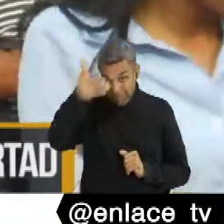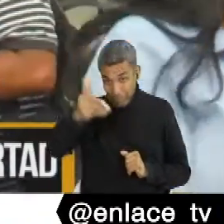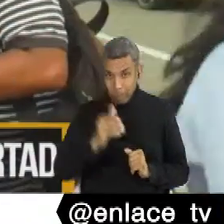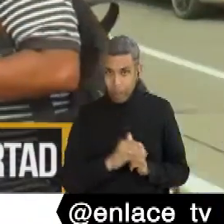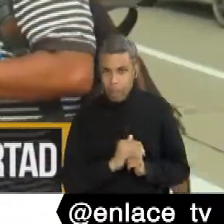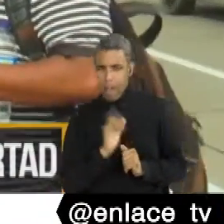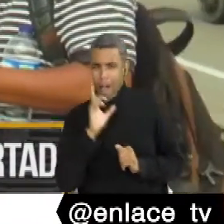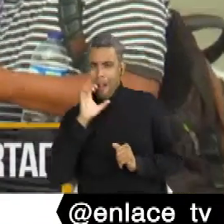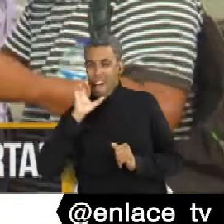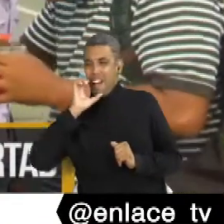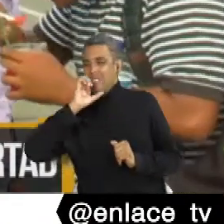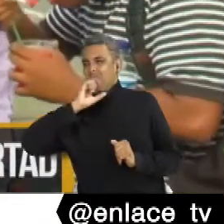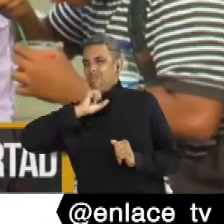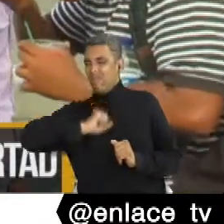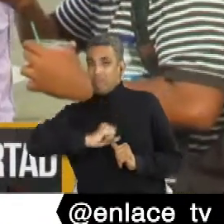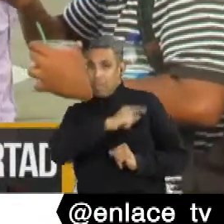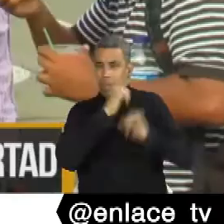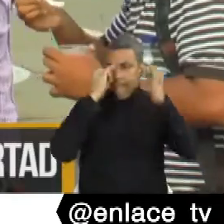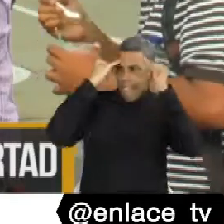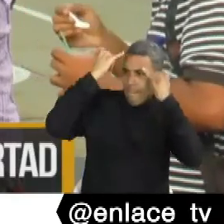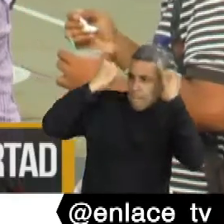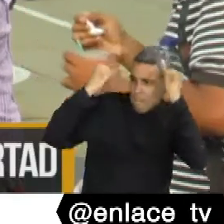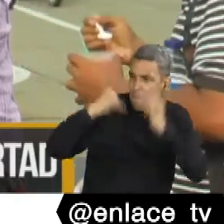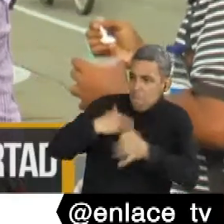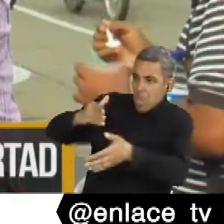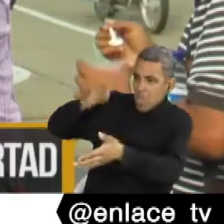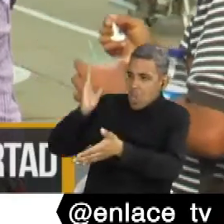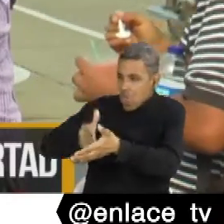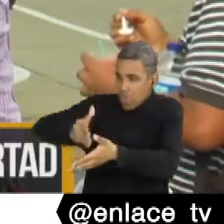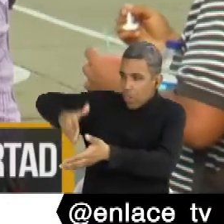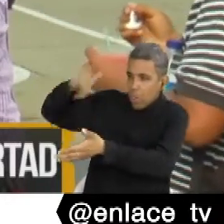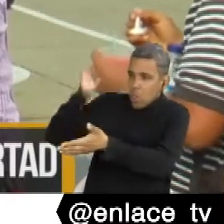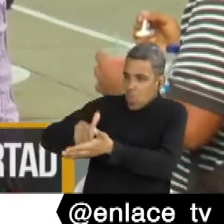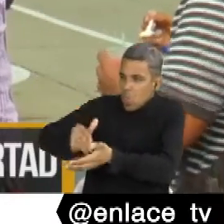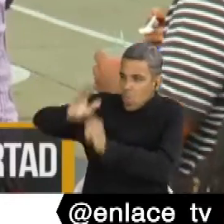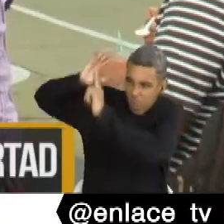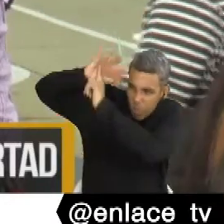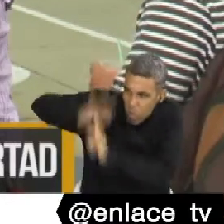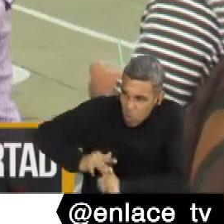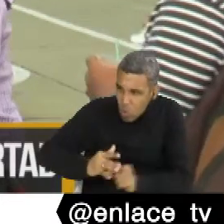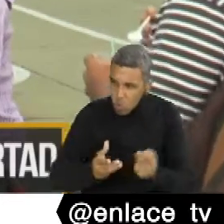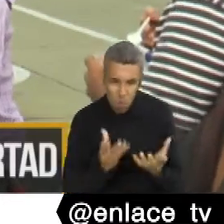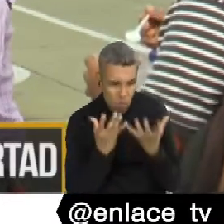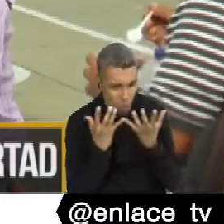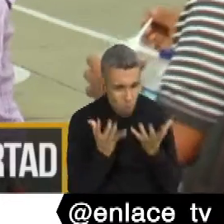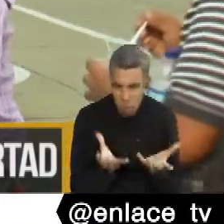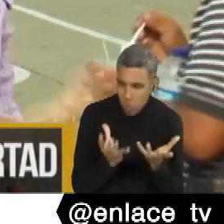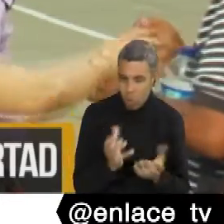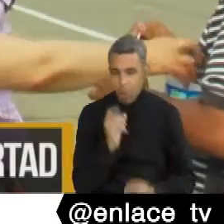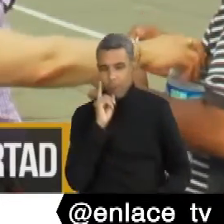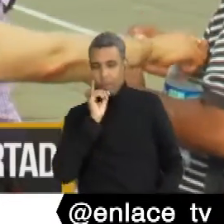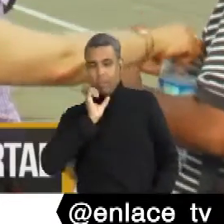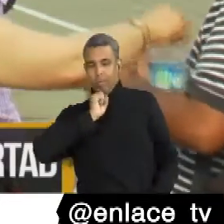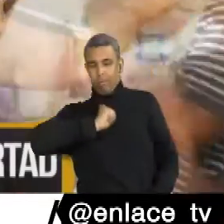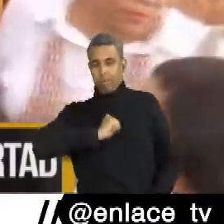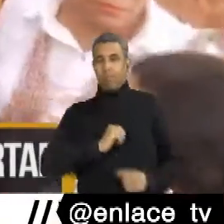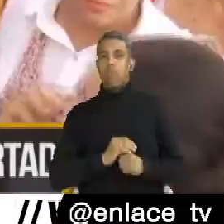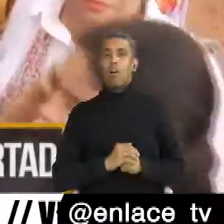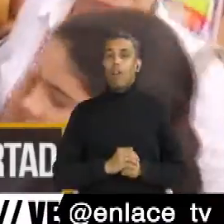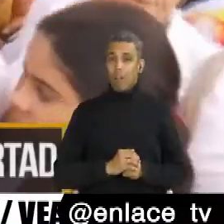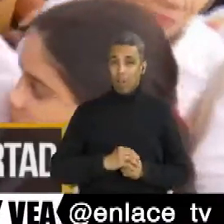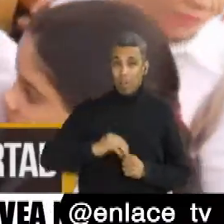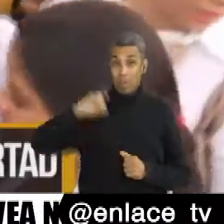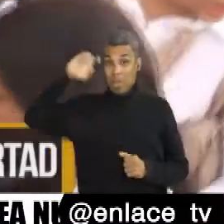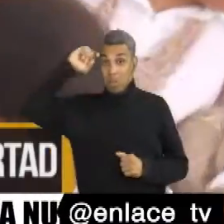y ver uno que la justicia no obra, sino que sigue ahí pues en una actitud de cómplice. Al